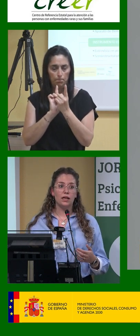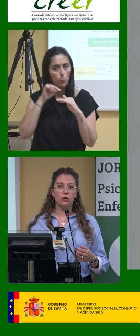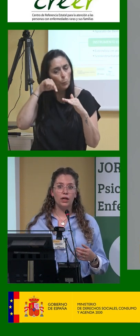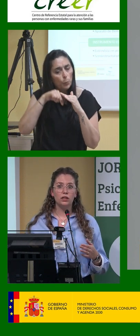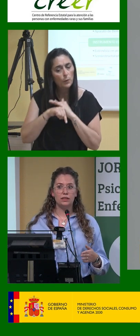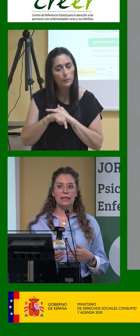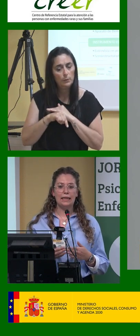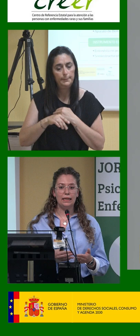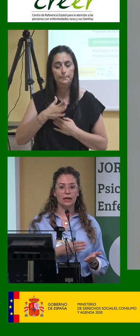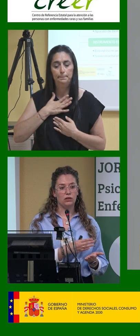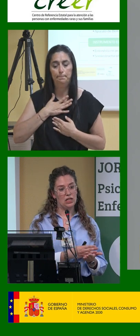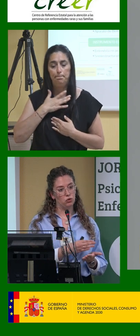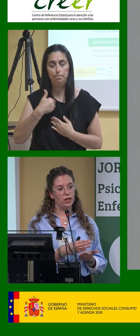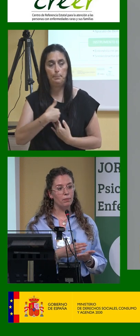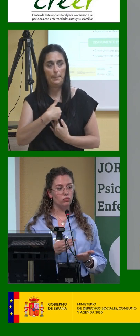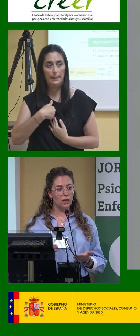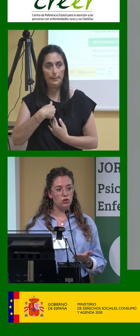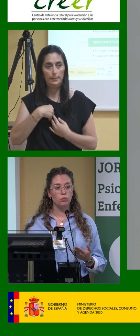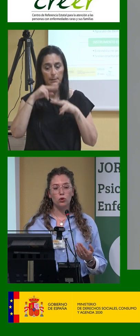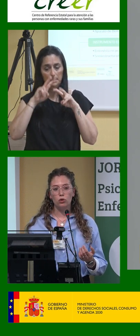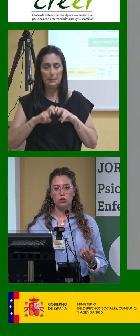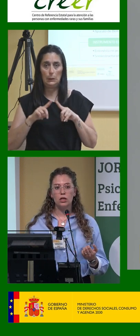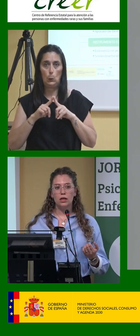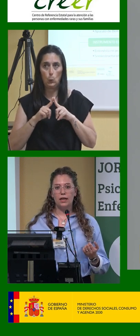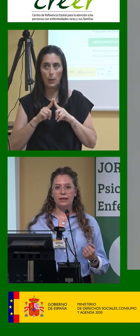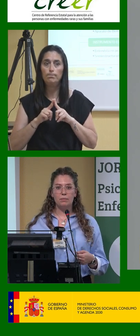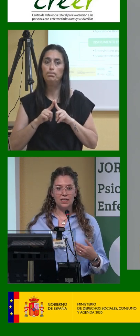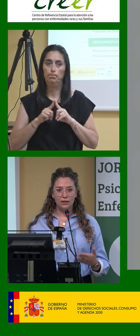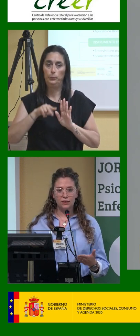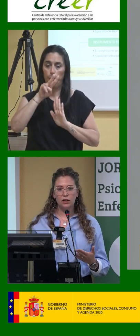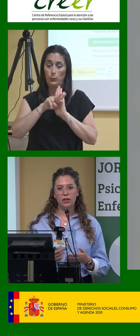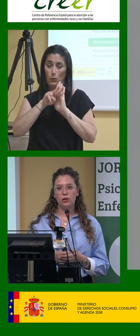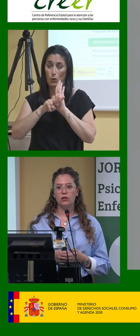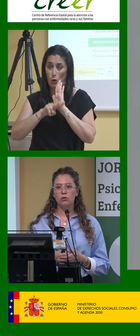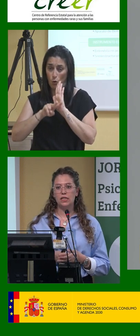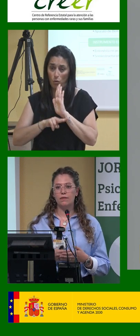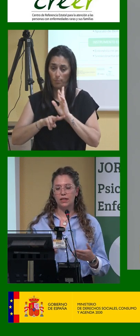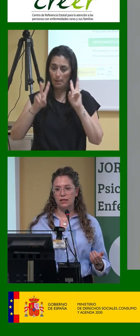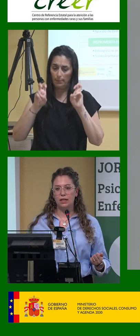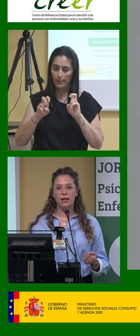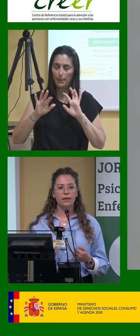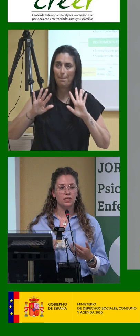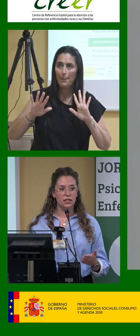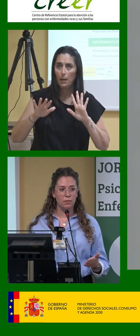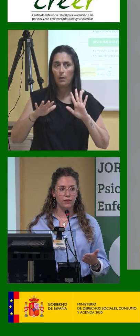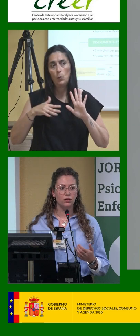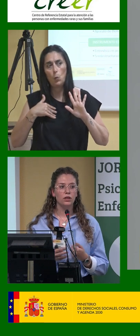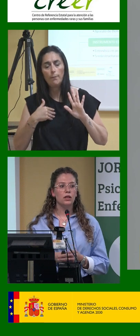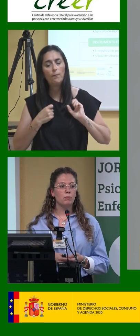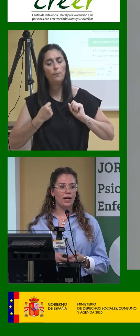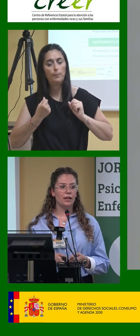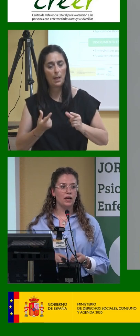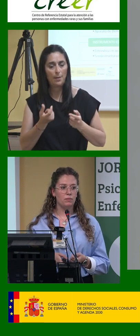como investigadora sí que quería que estuvieran pautadas un poco los temas a tratar, pero dando esa flexibilidad y ese